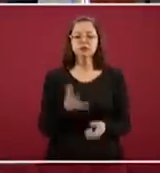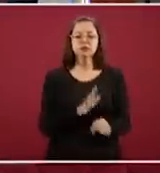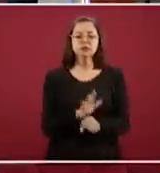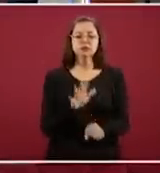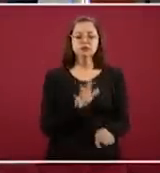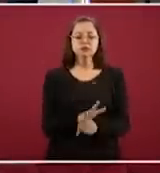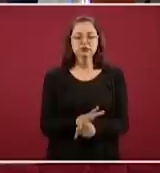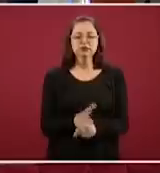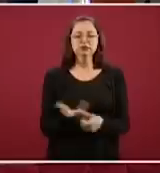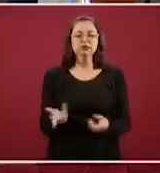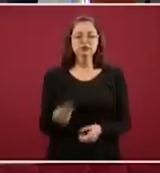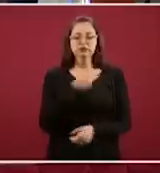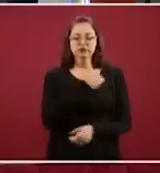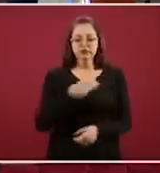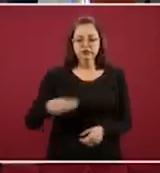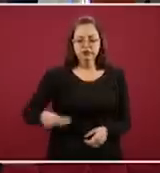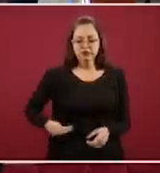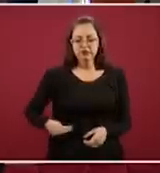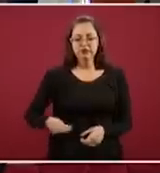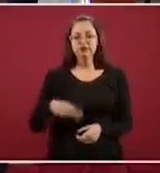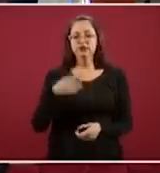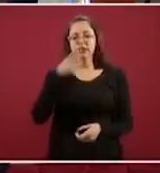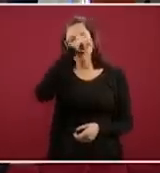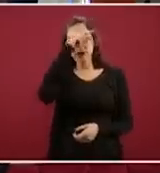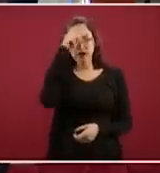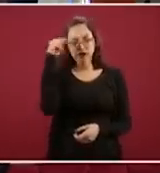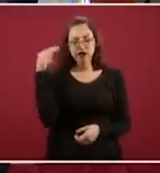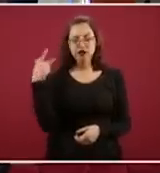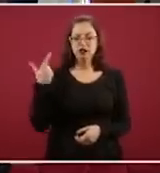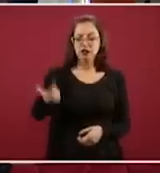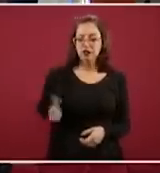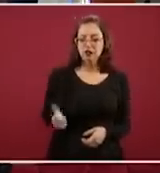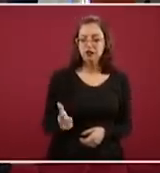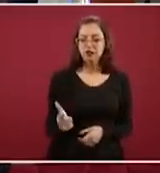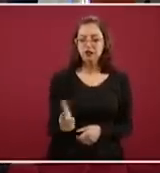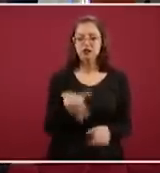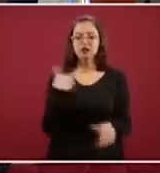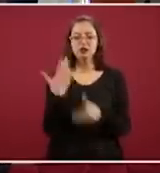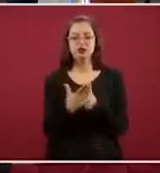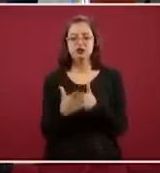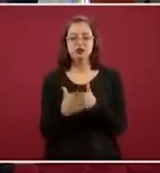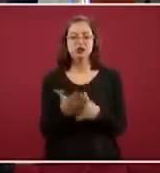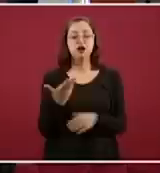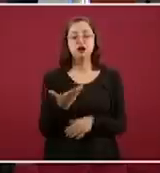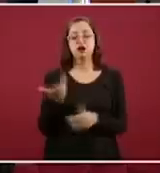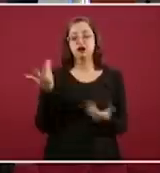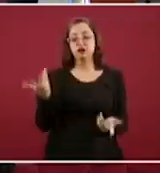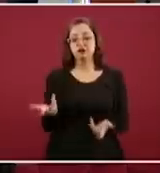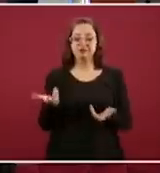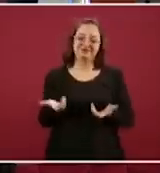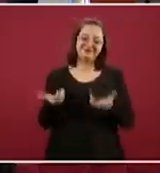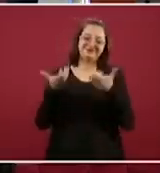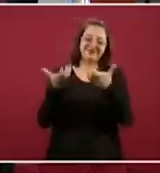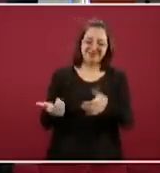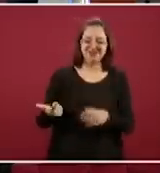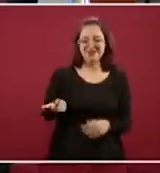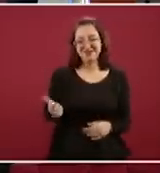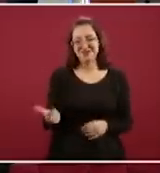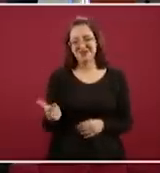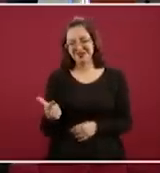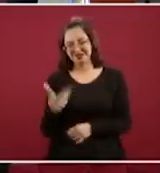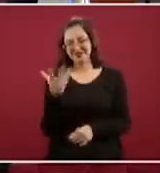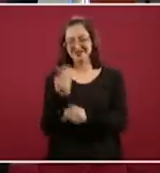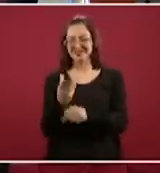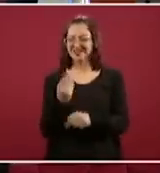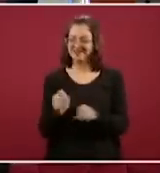los municipios, acuérdense, en Nayarit y en Guanajuato, como dijo José Alfredo, para los caminos de Guanajuato. Entonces,